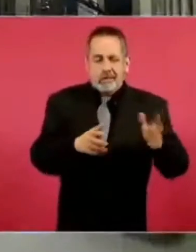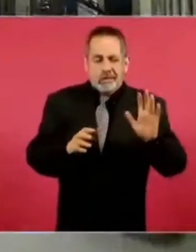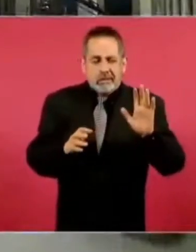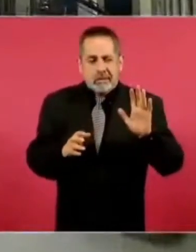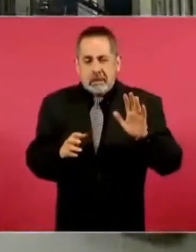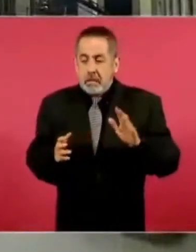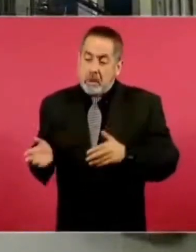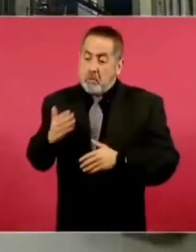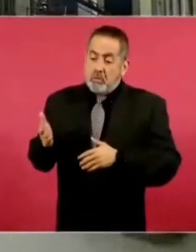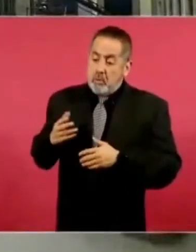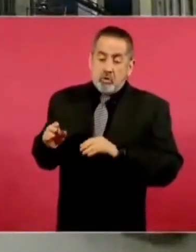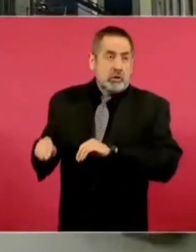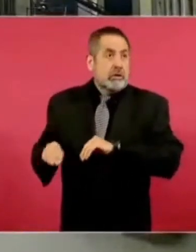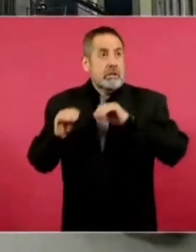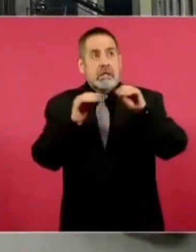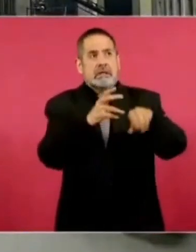pollero.